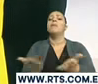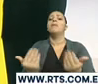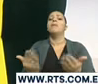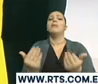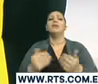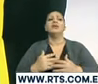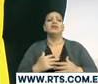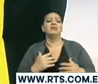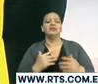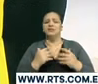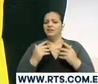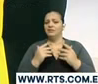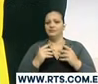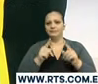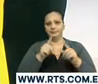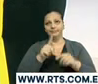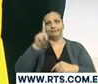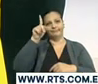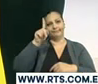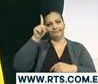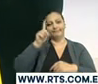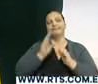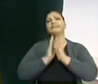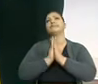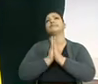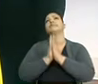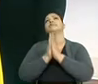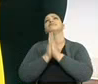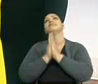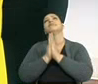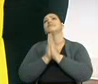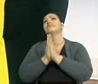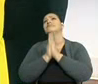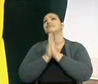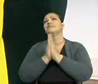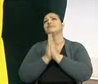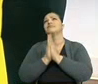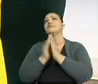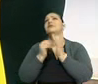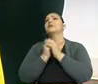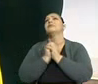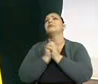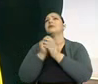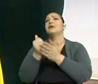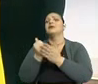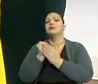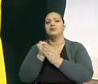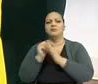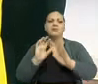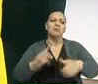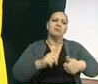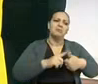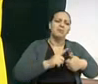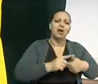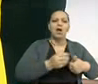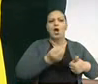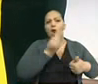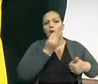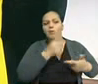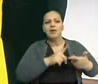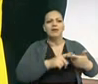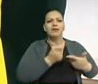el resto de cosas que estén necesitando, sea salud, dinero, trabajo, amor, pareja, va a venir por